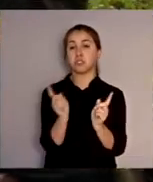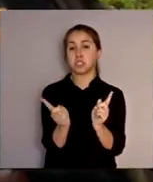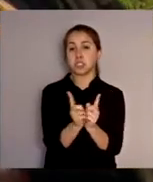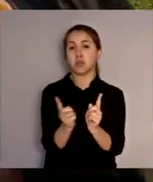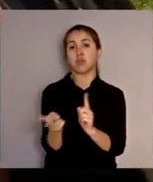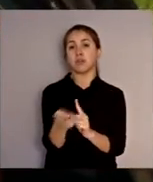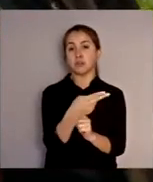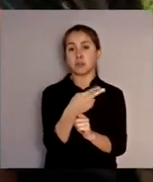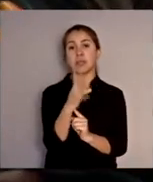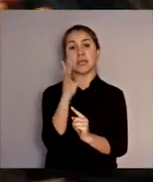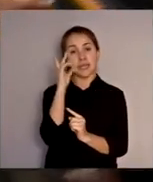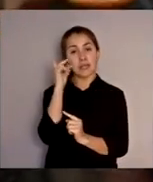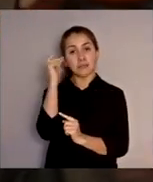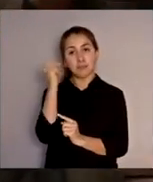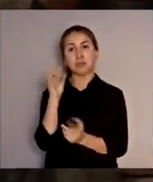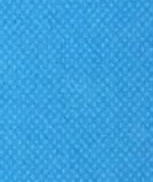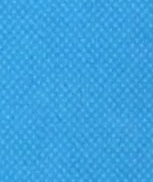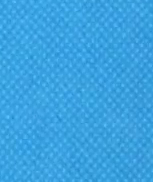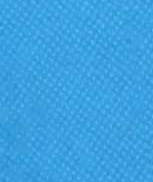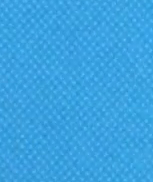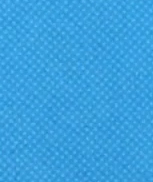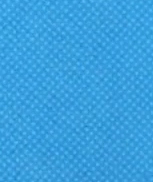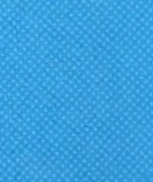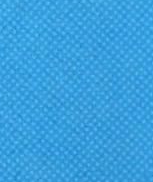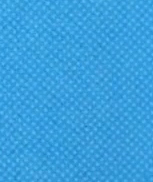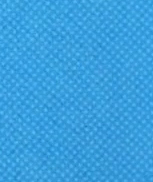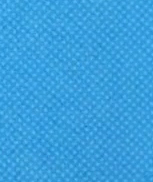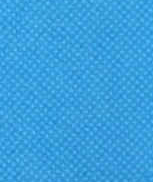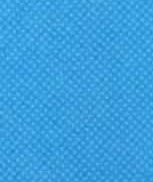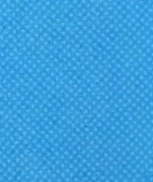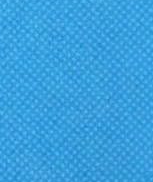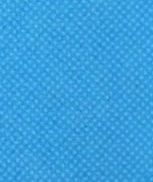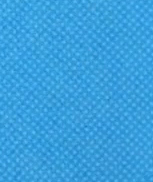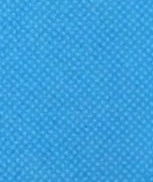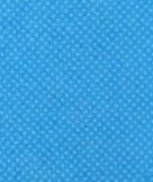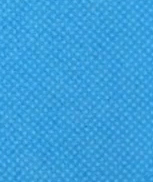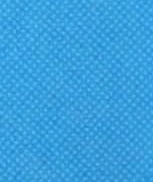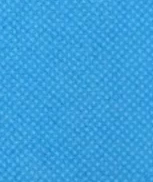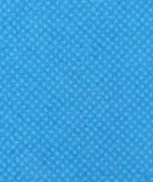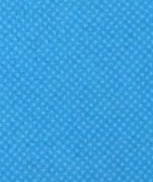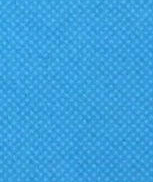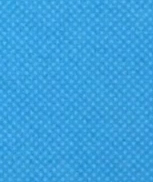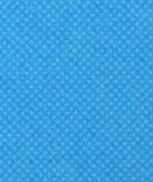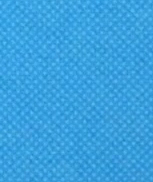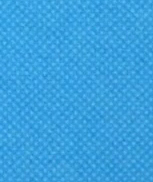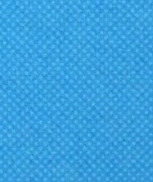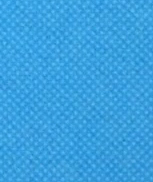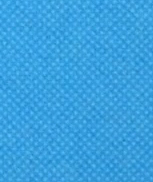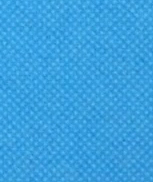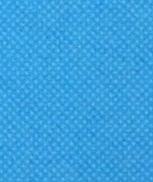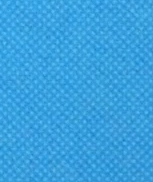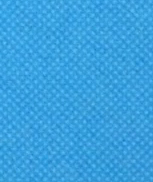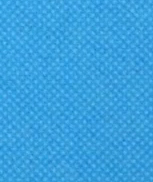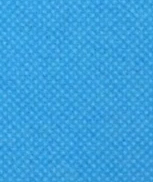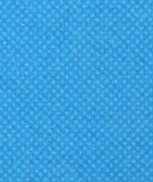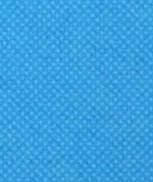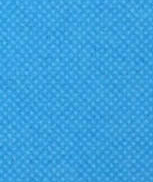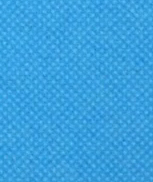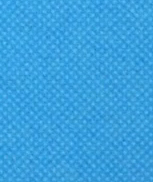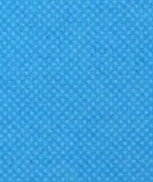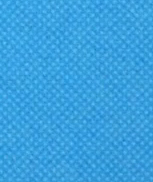seguimos con el invento de hacer más hoteles. 3CC, con el auspicio de BCI, somos